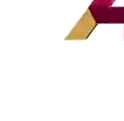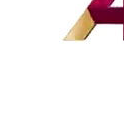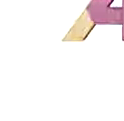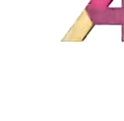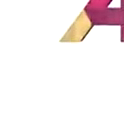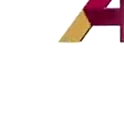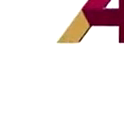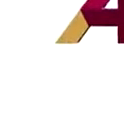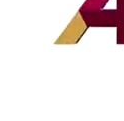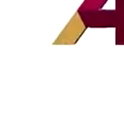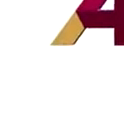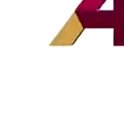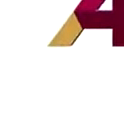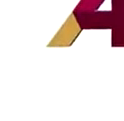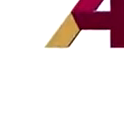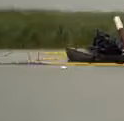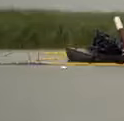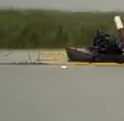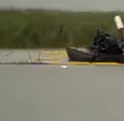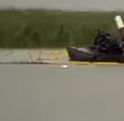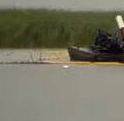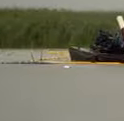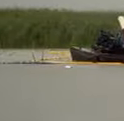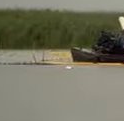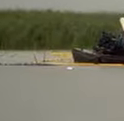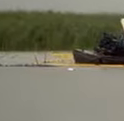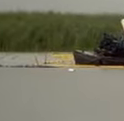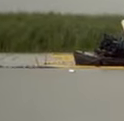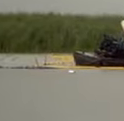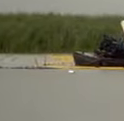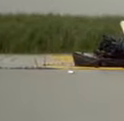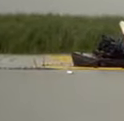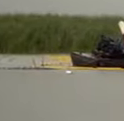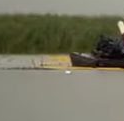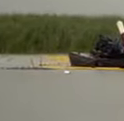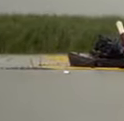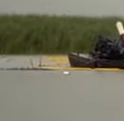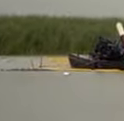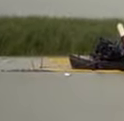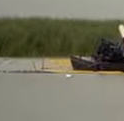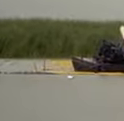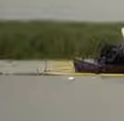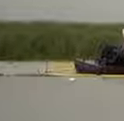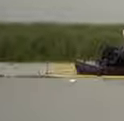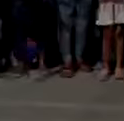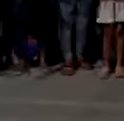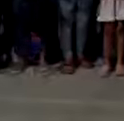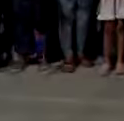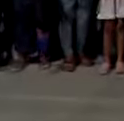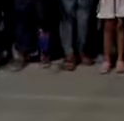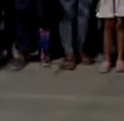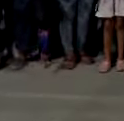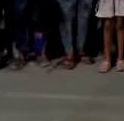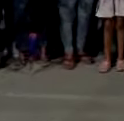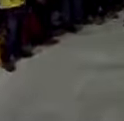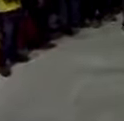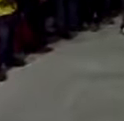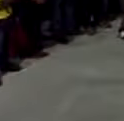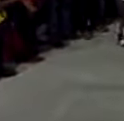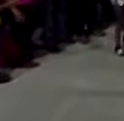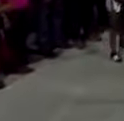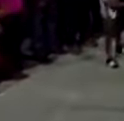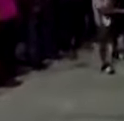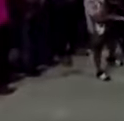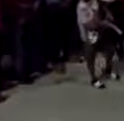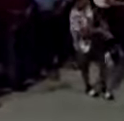Esta semana en Altamira, al rescate de la draga Tamaulipas. Inauguración de calles de